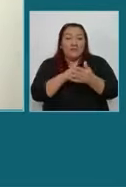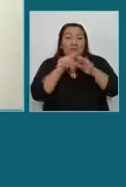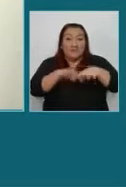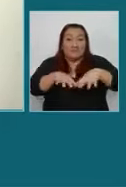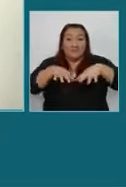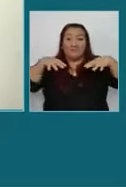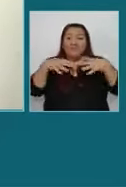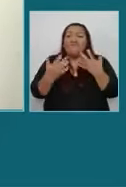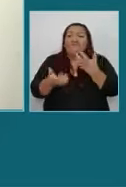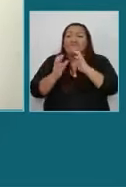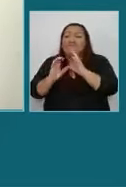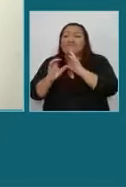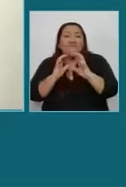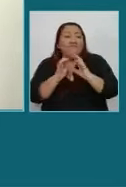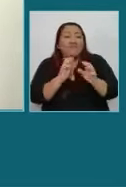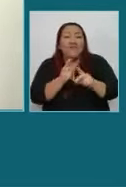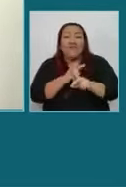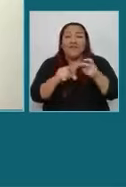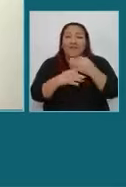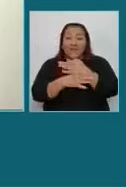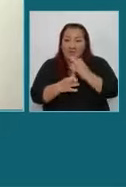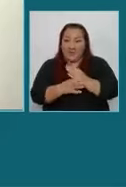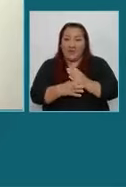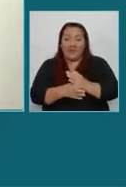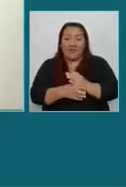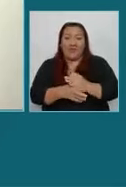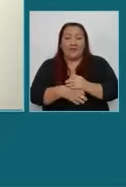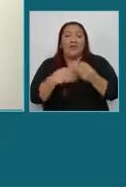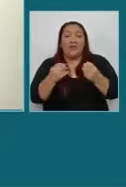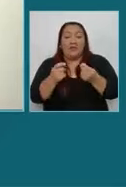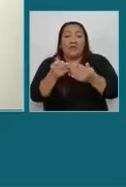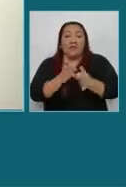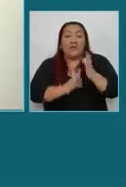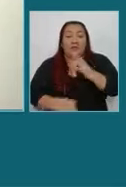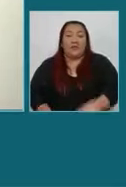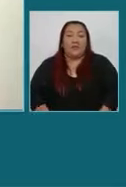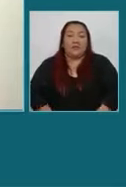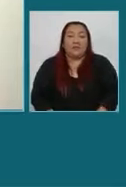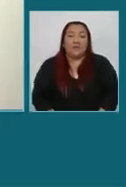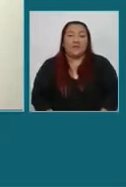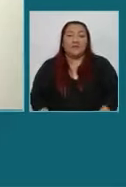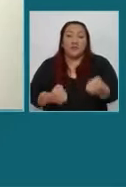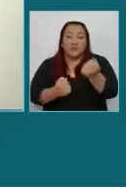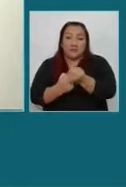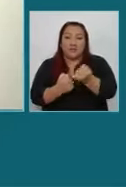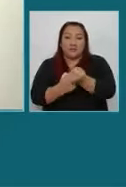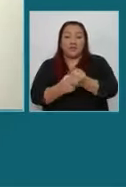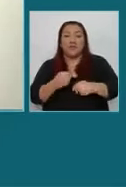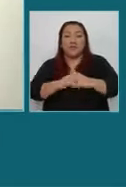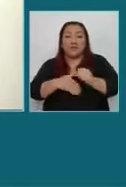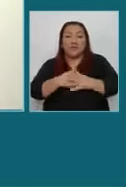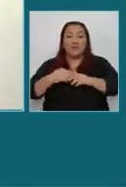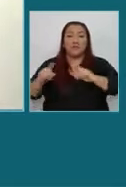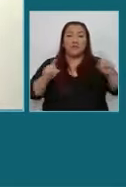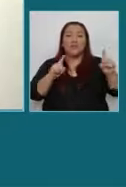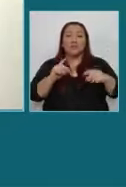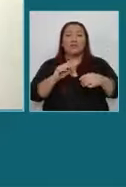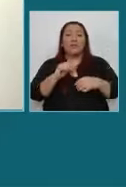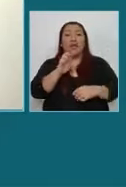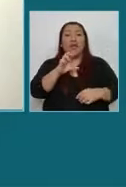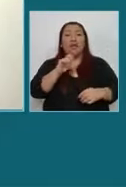es hablar sobre los mecanismos e instrumentos de financiamiento y apoyo para el acceso al capital dirigido al